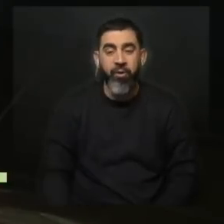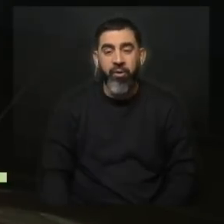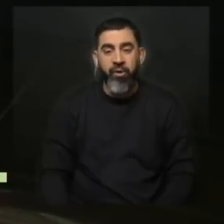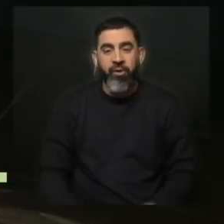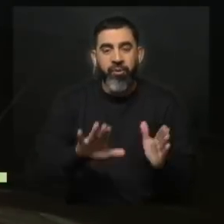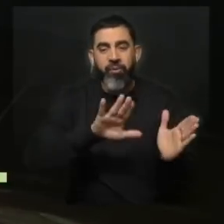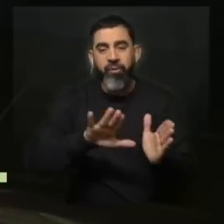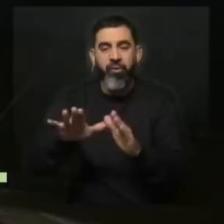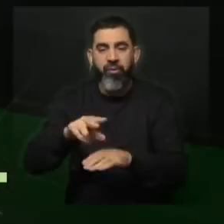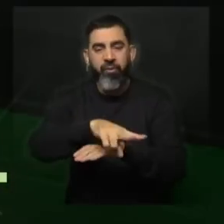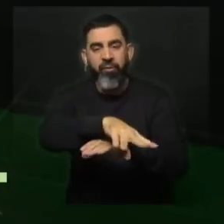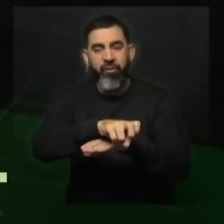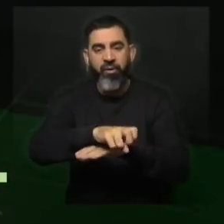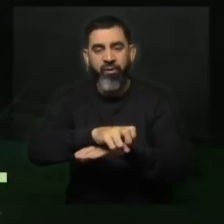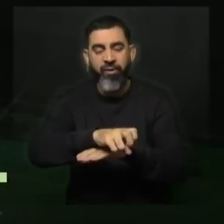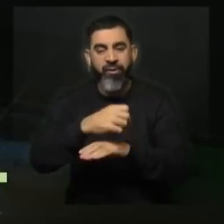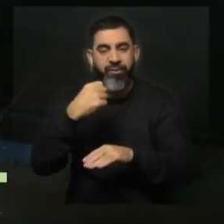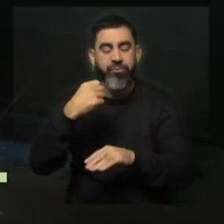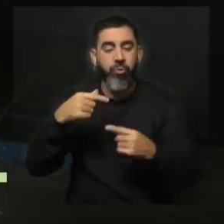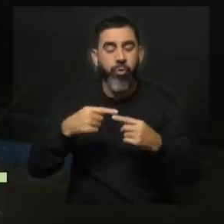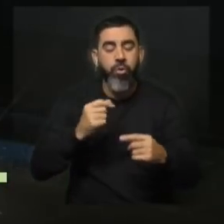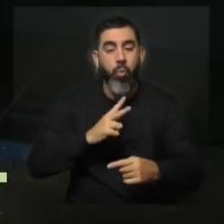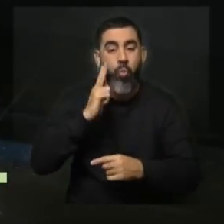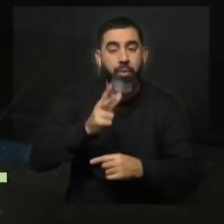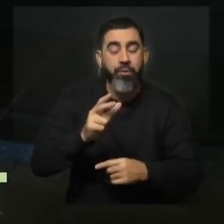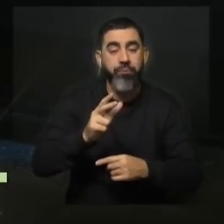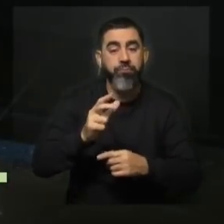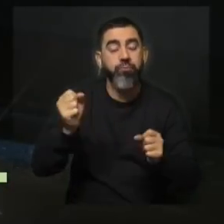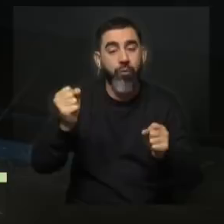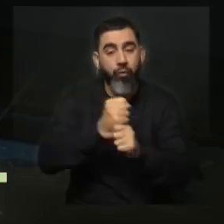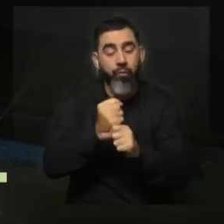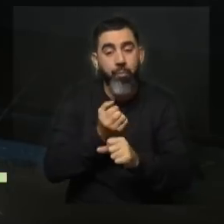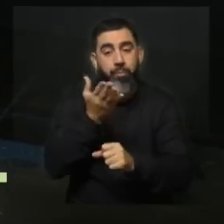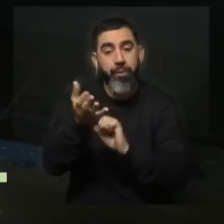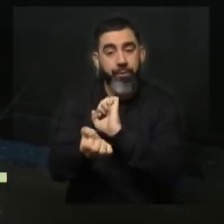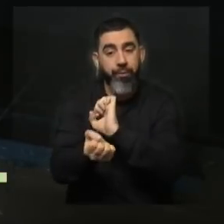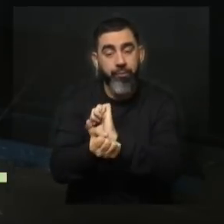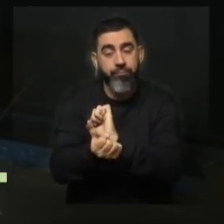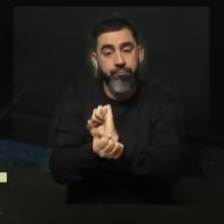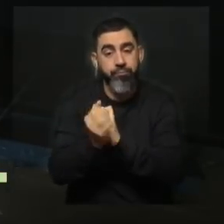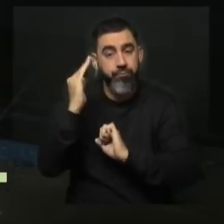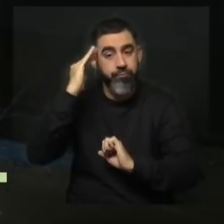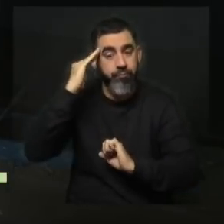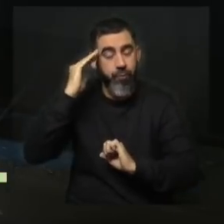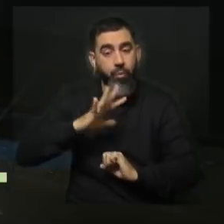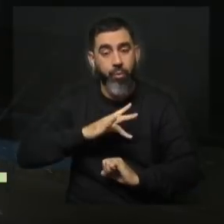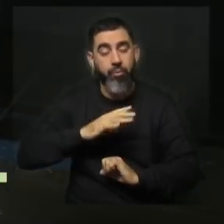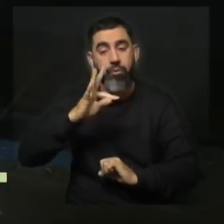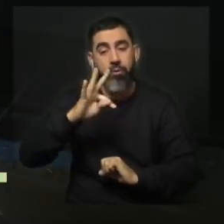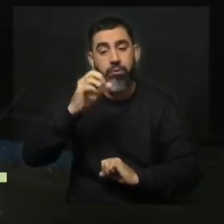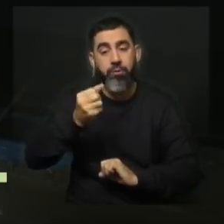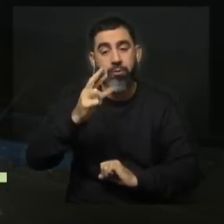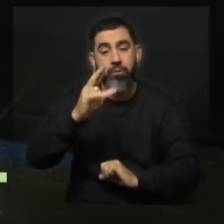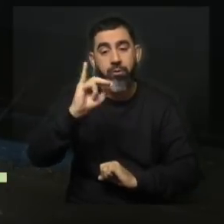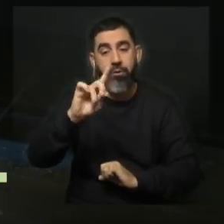contábamos que el fiscal especializado en crímenes de lesa ratificó el pedido de procesamiento de Coronel retirado Hermes tarigo por el